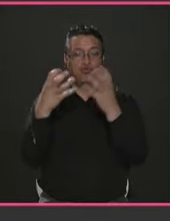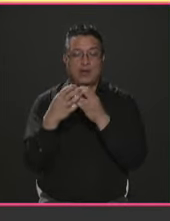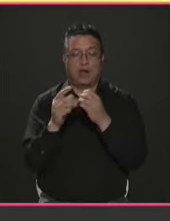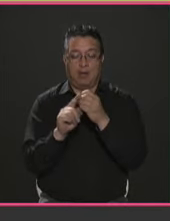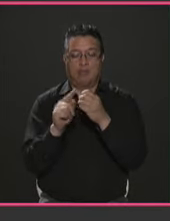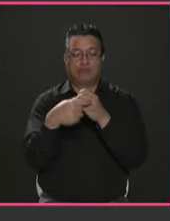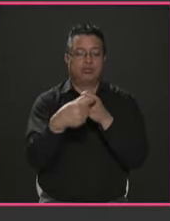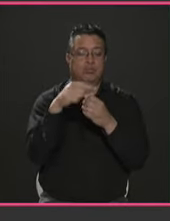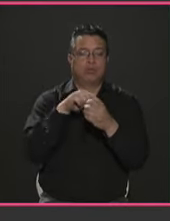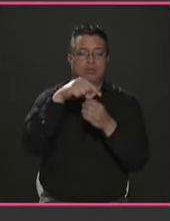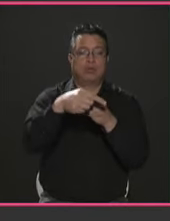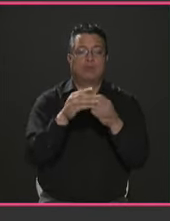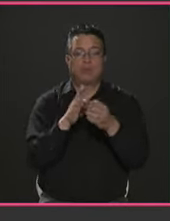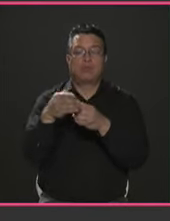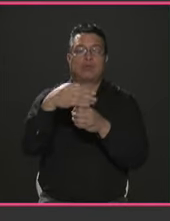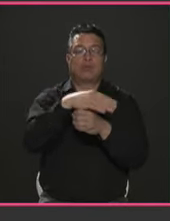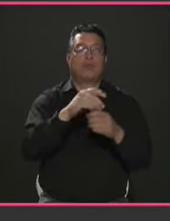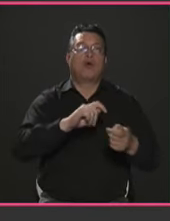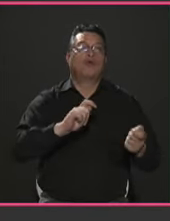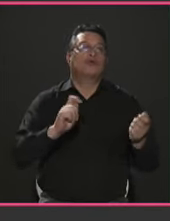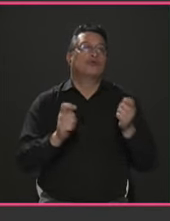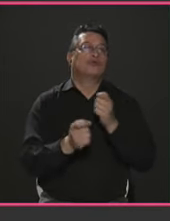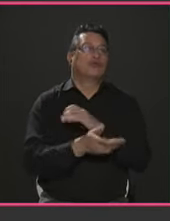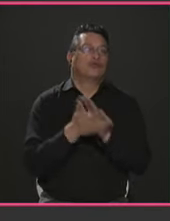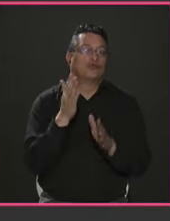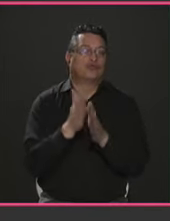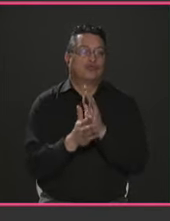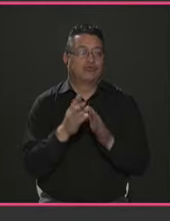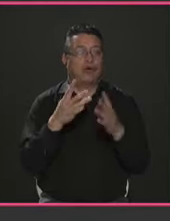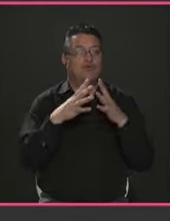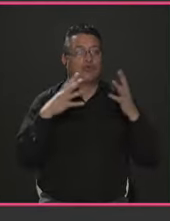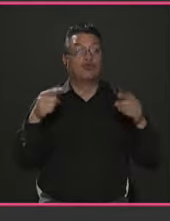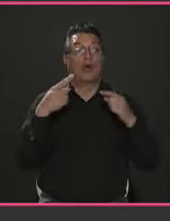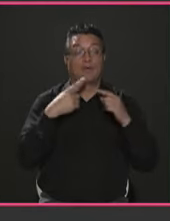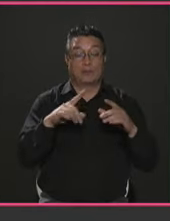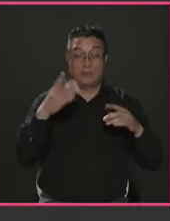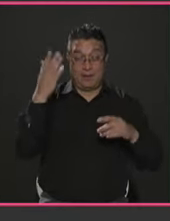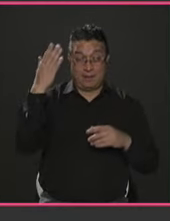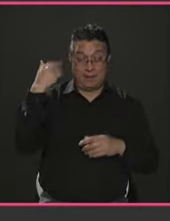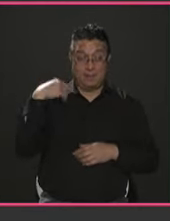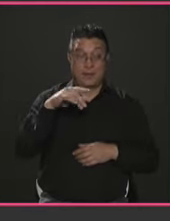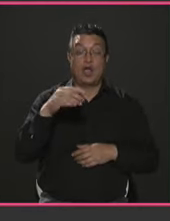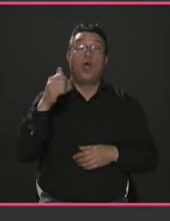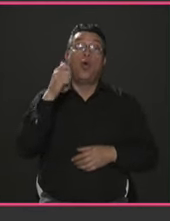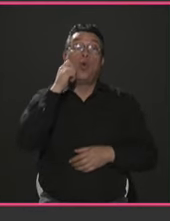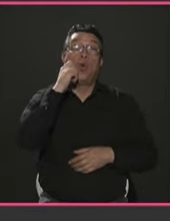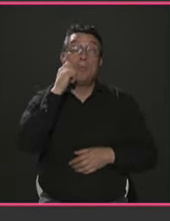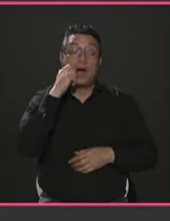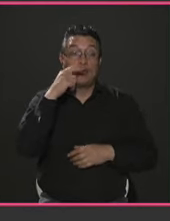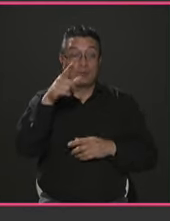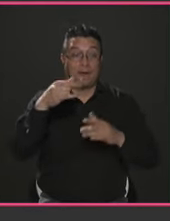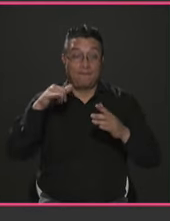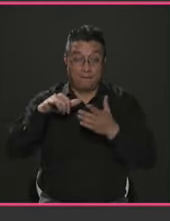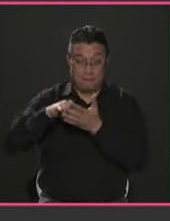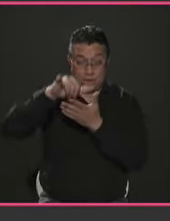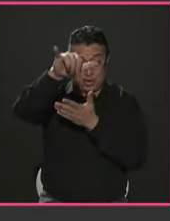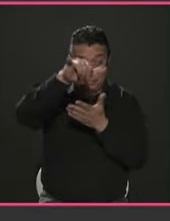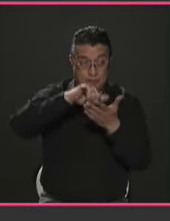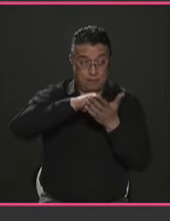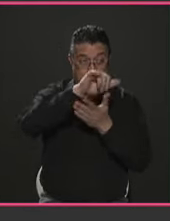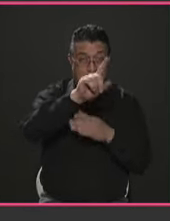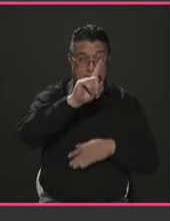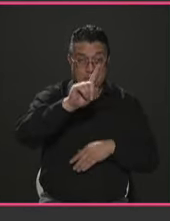ha cambiado Durante los últimos años y las últimas décadas acá a la izquierda podemos ver la conectividad humana a través de los vuelos aéreos